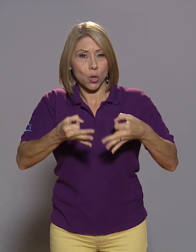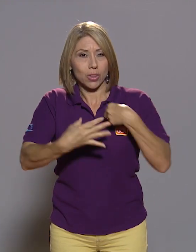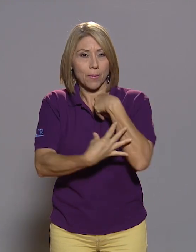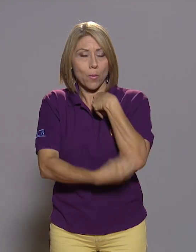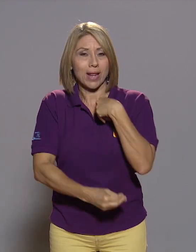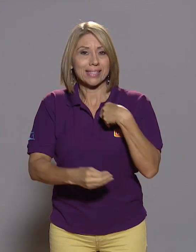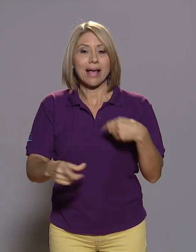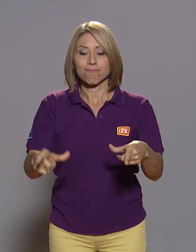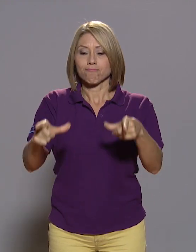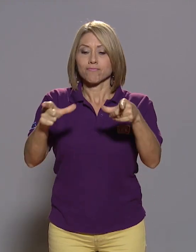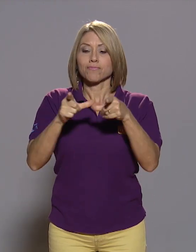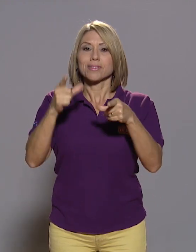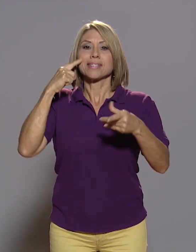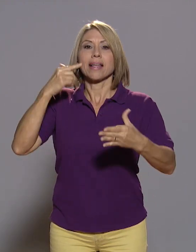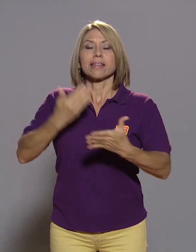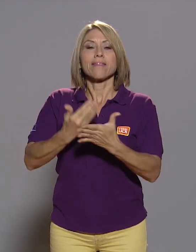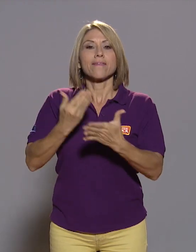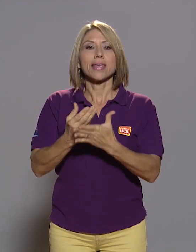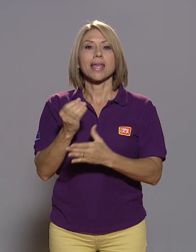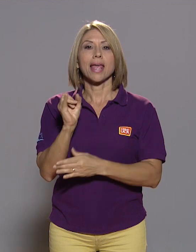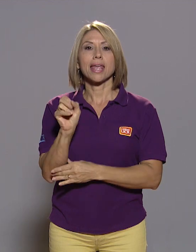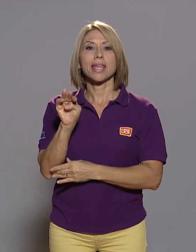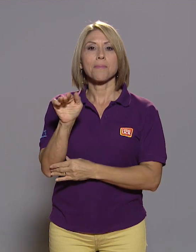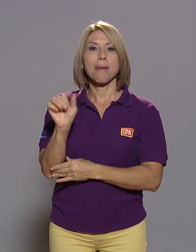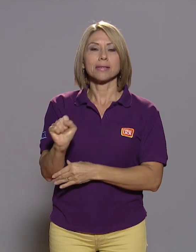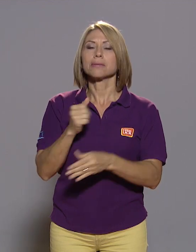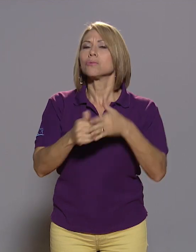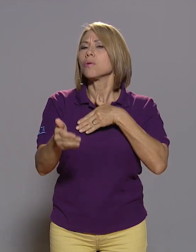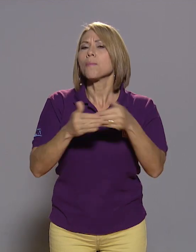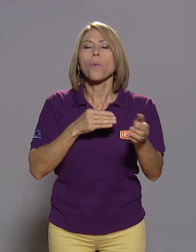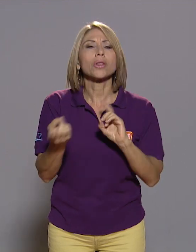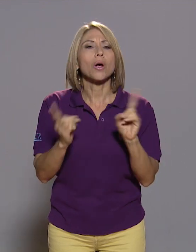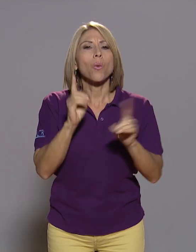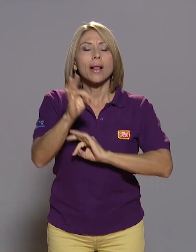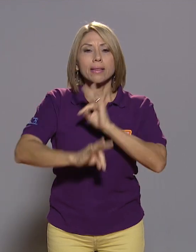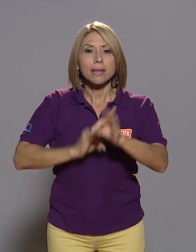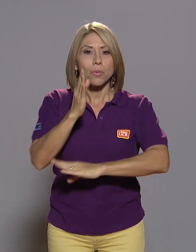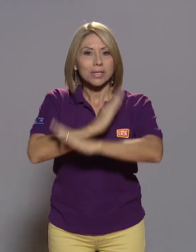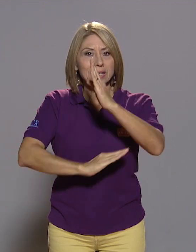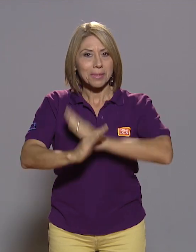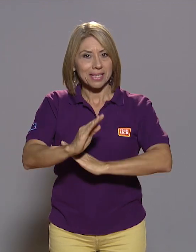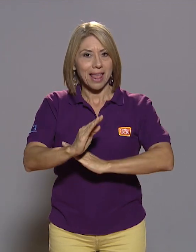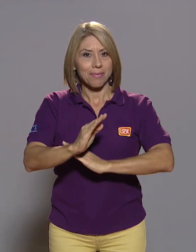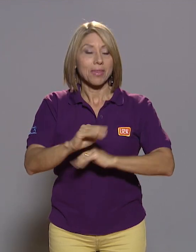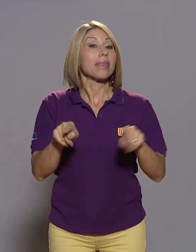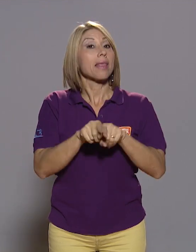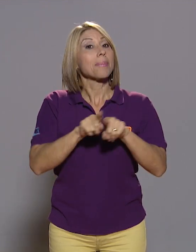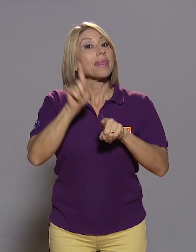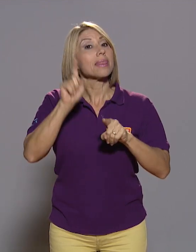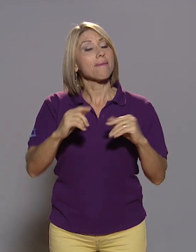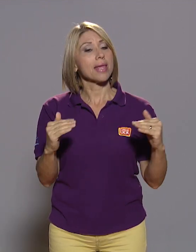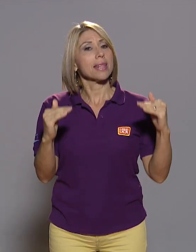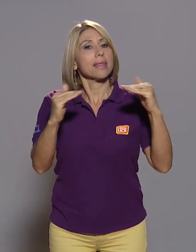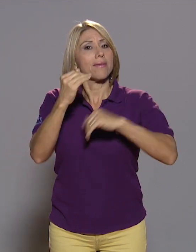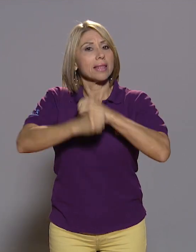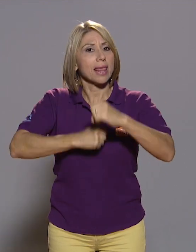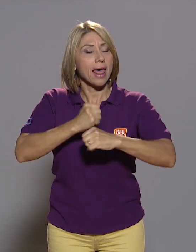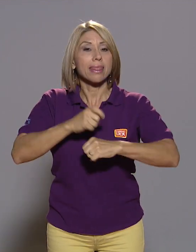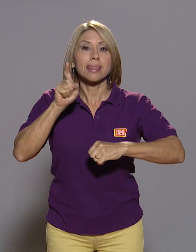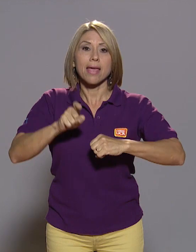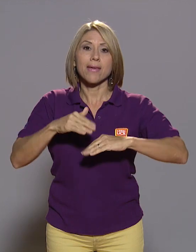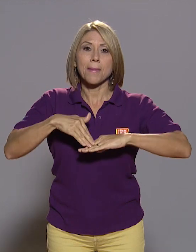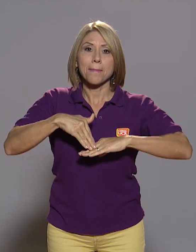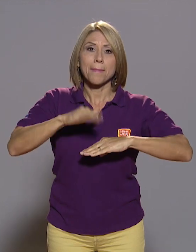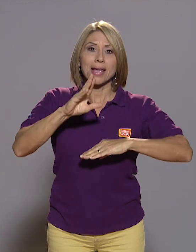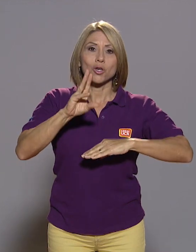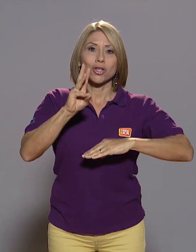No importa el tipo de discapacidad. Para que sea financiado por CONAVIS, si hay un rango de edad, tiene que ser una persona mayor de